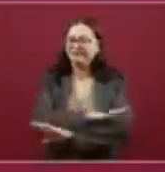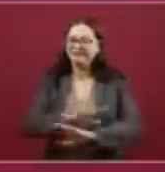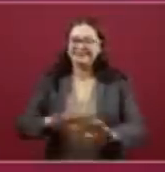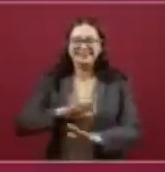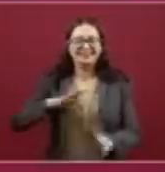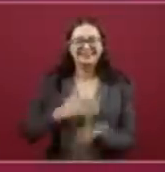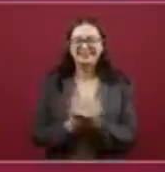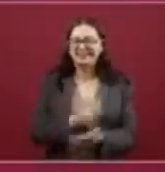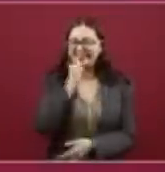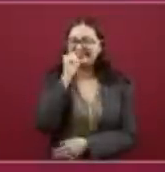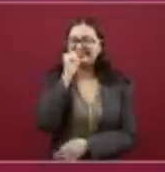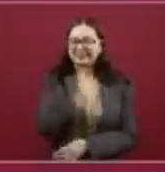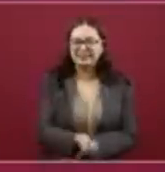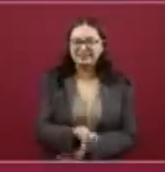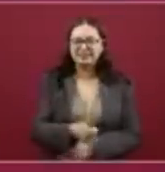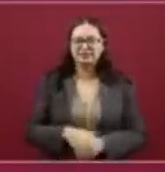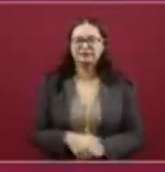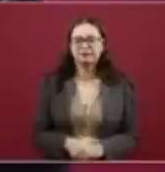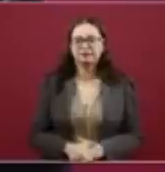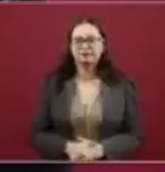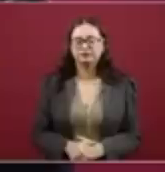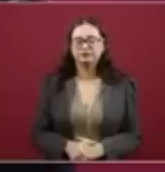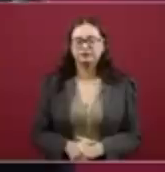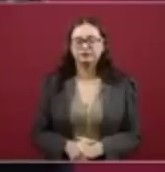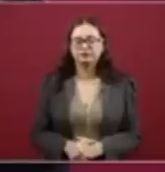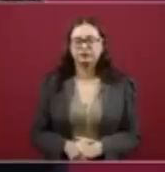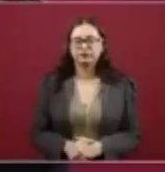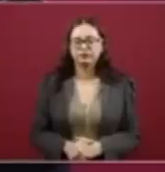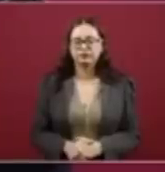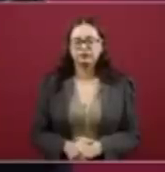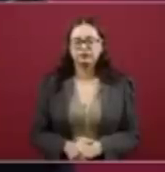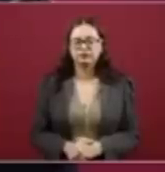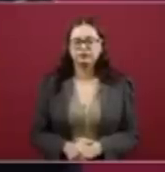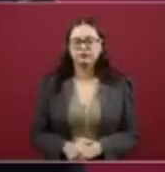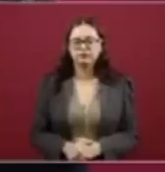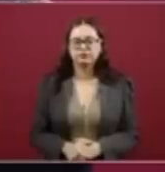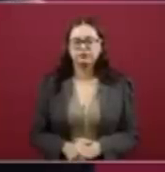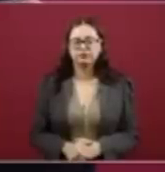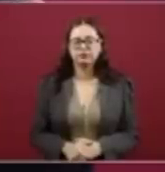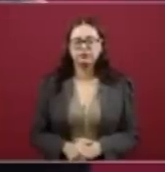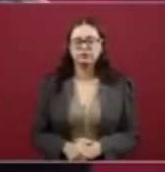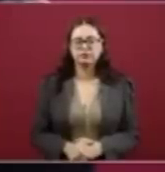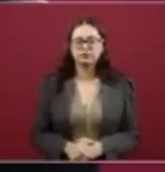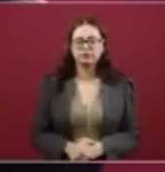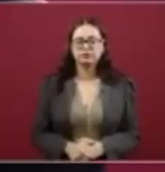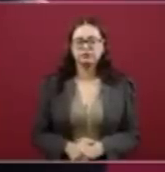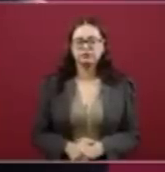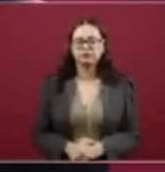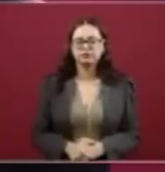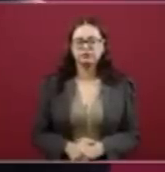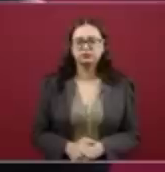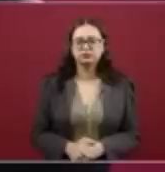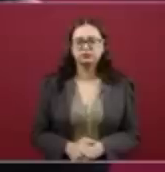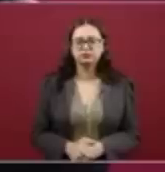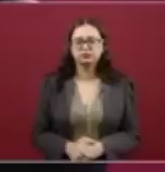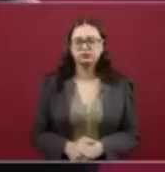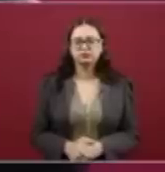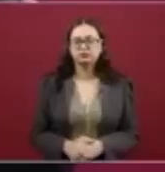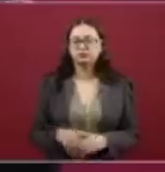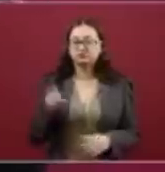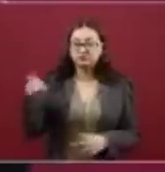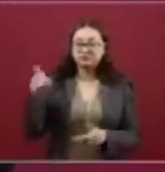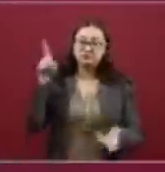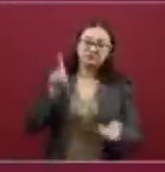nada de dar instrucciones a organismos